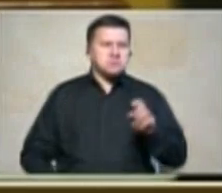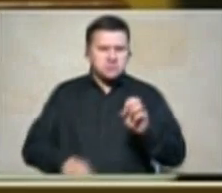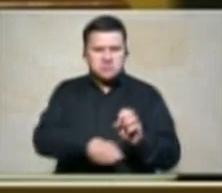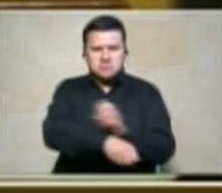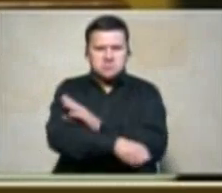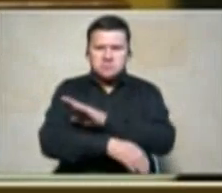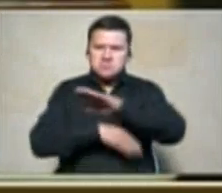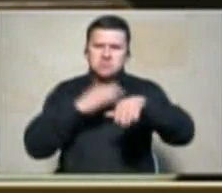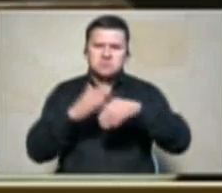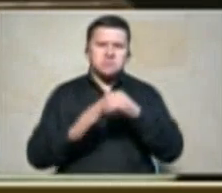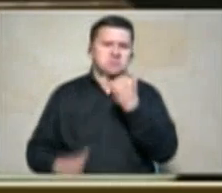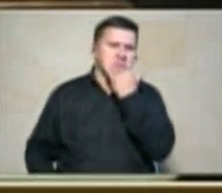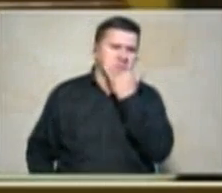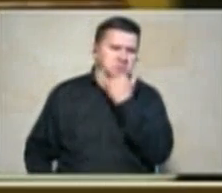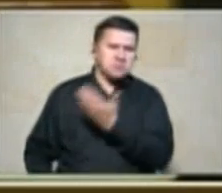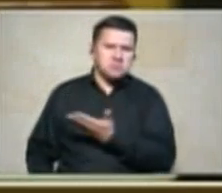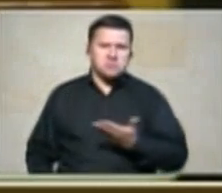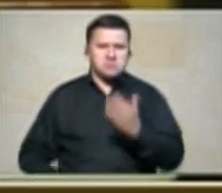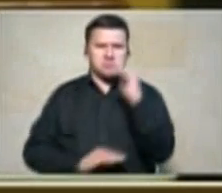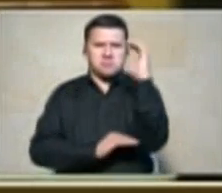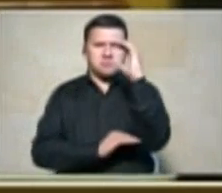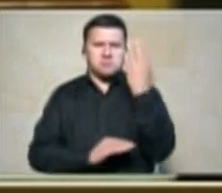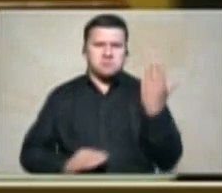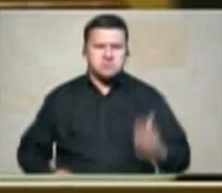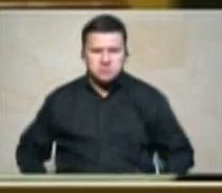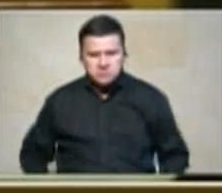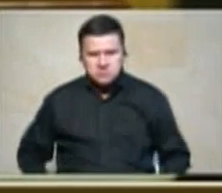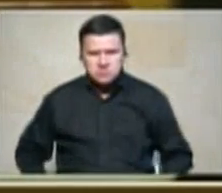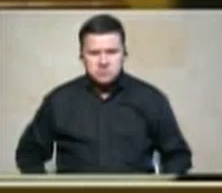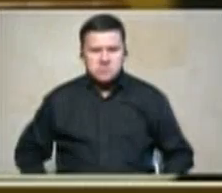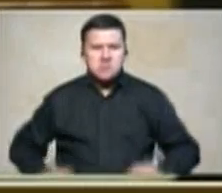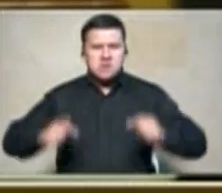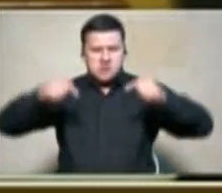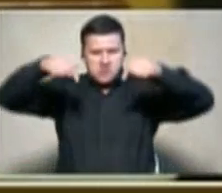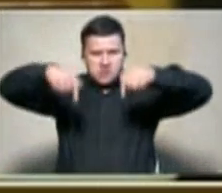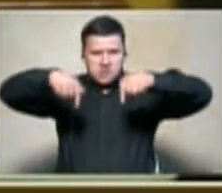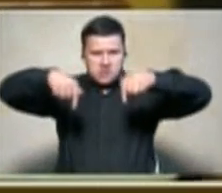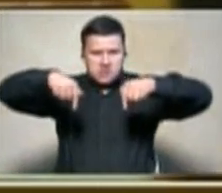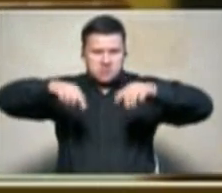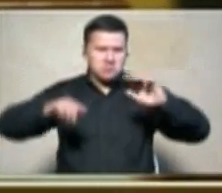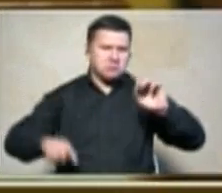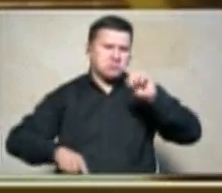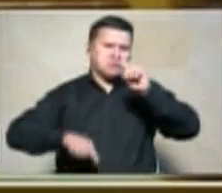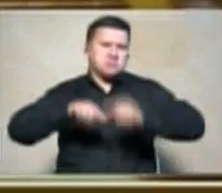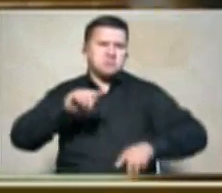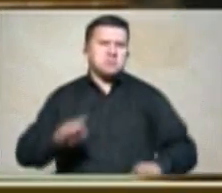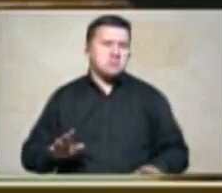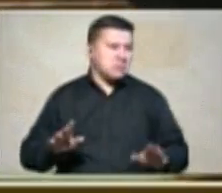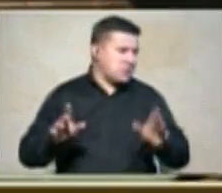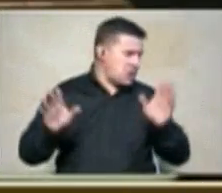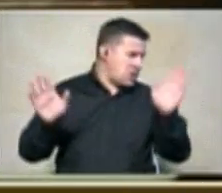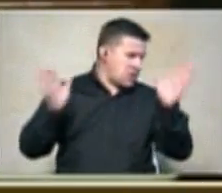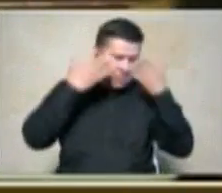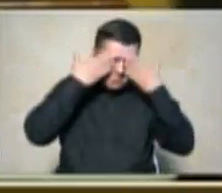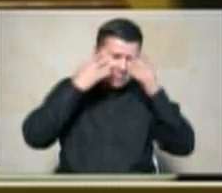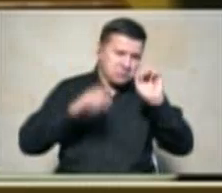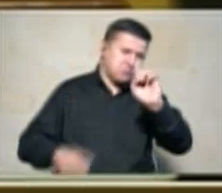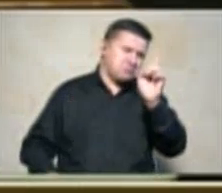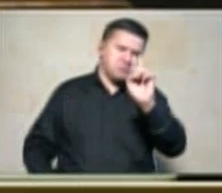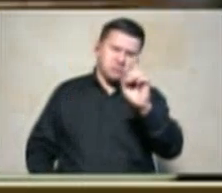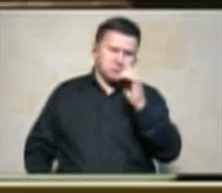Aquí no podemos cerrar los ojos ante semejante barbarie. El Estado